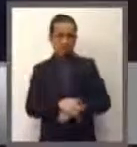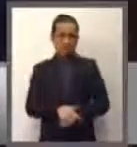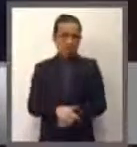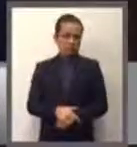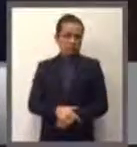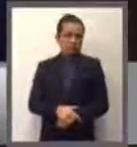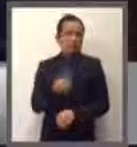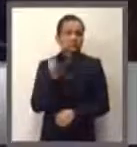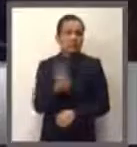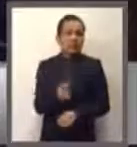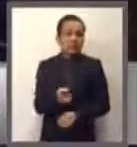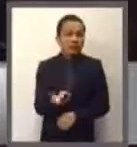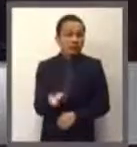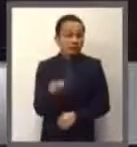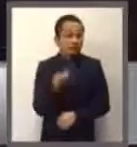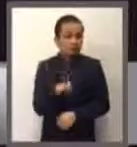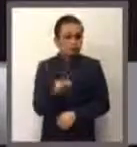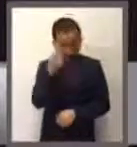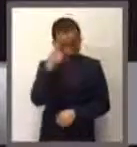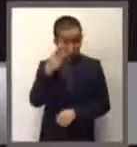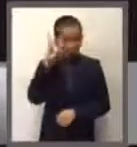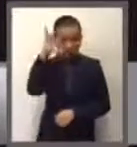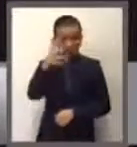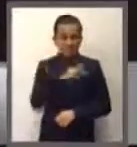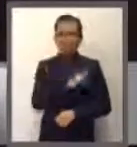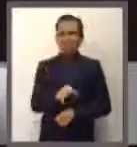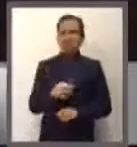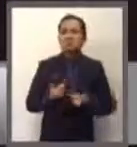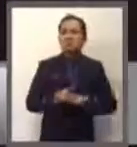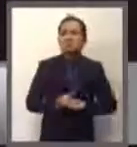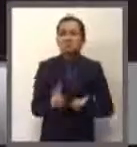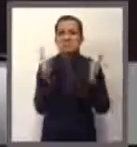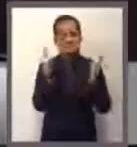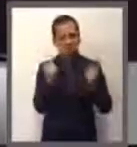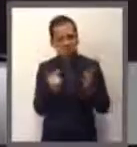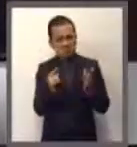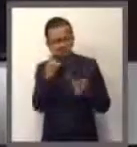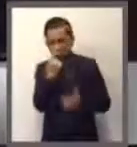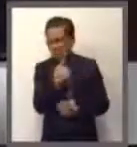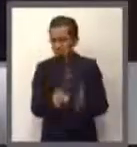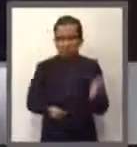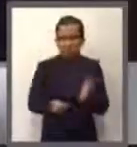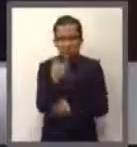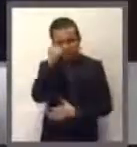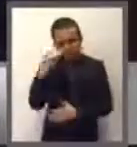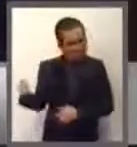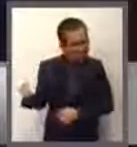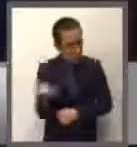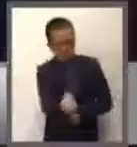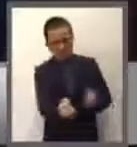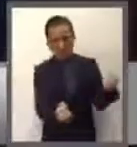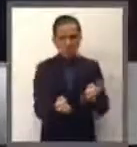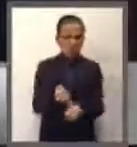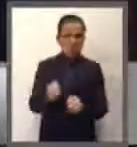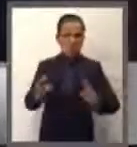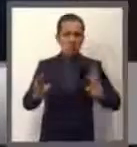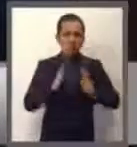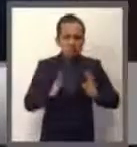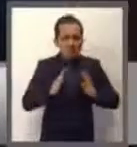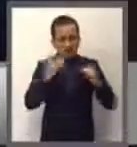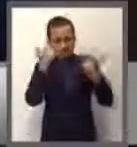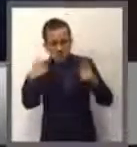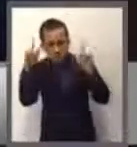llevar a futuro la discrecionalidad de poder utilizar las Fuerzas Armadas para cualquier